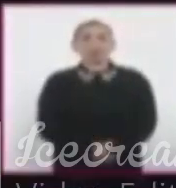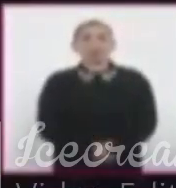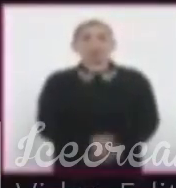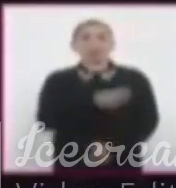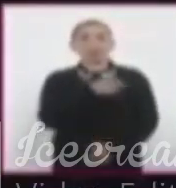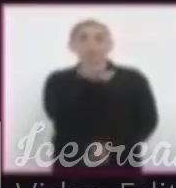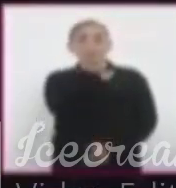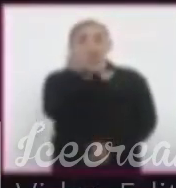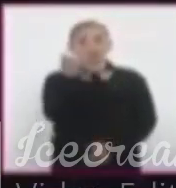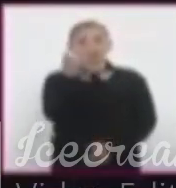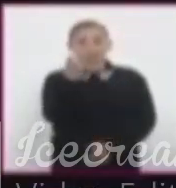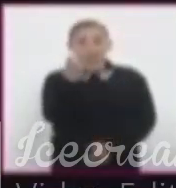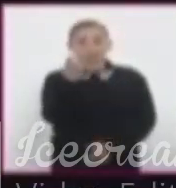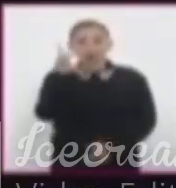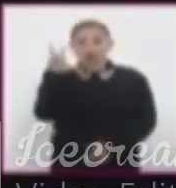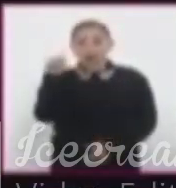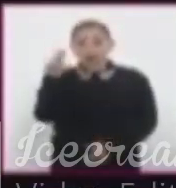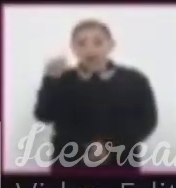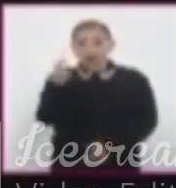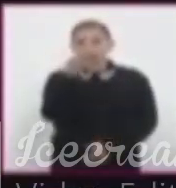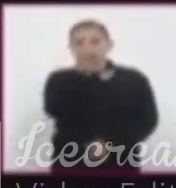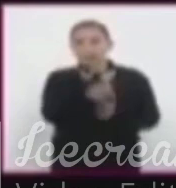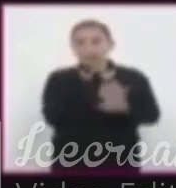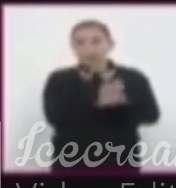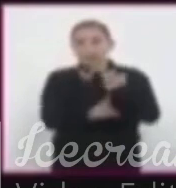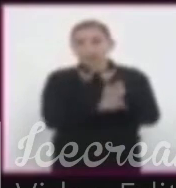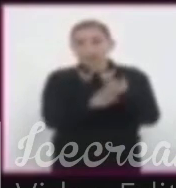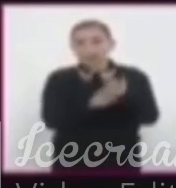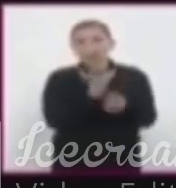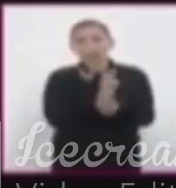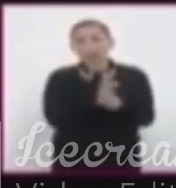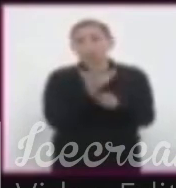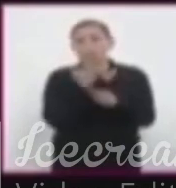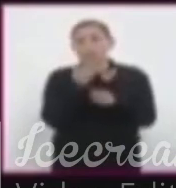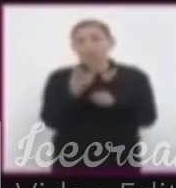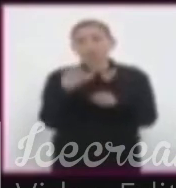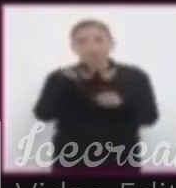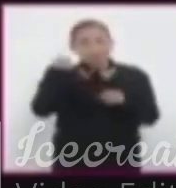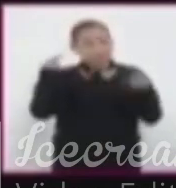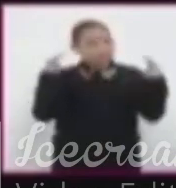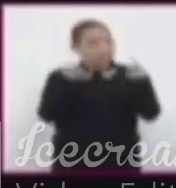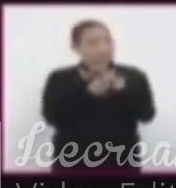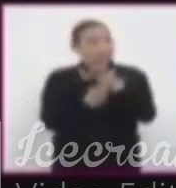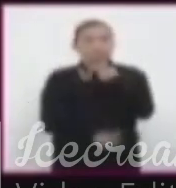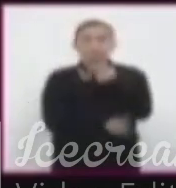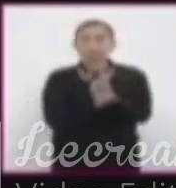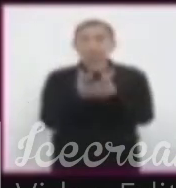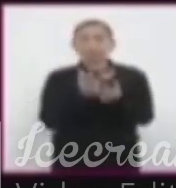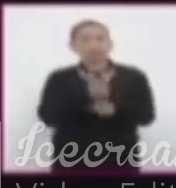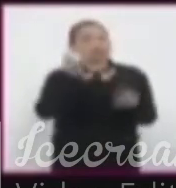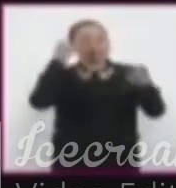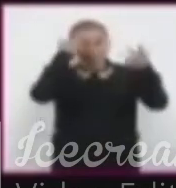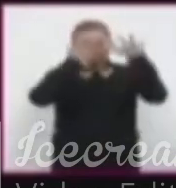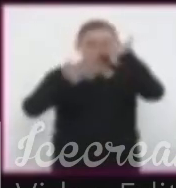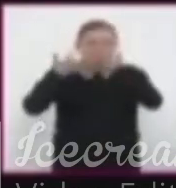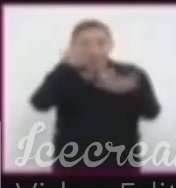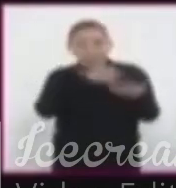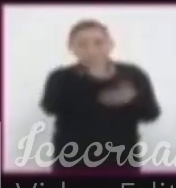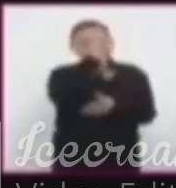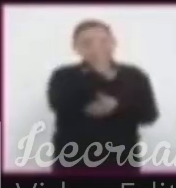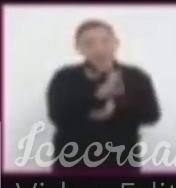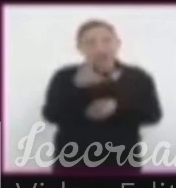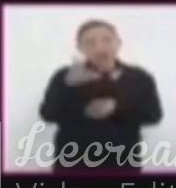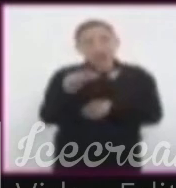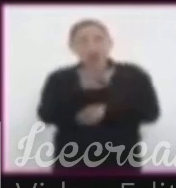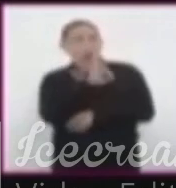porcentaje es 100 de 80? Este tipo de problemas, aunque son muy simples, le rompen la cabeza a mucha gente. Pues piensan, tengo que sacar el porcentaje de 80